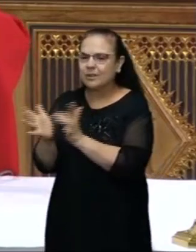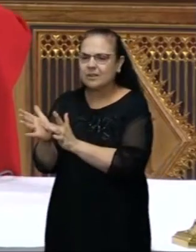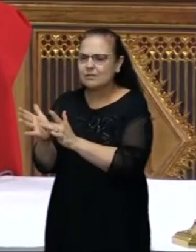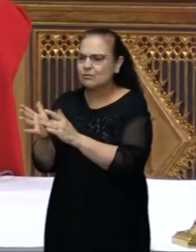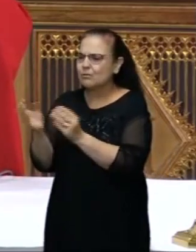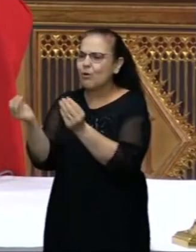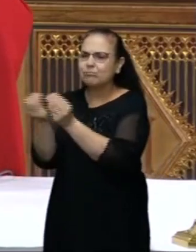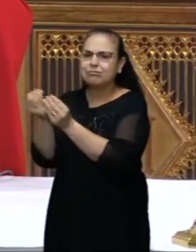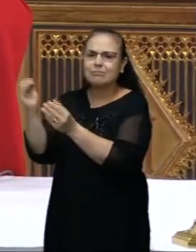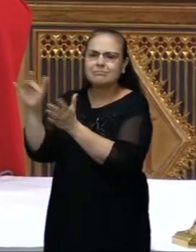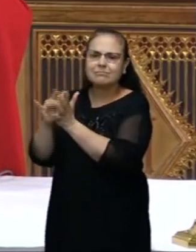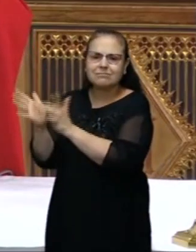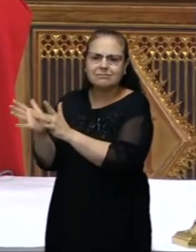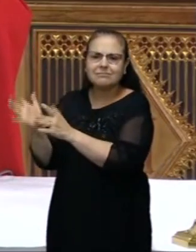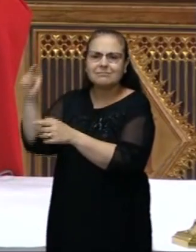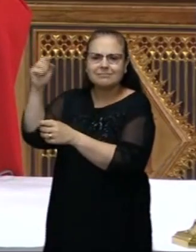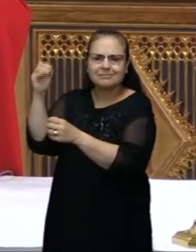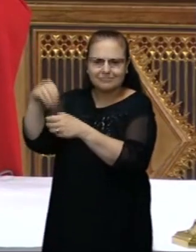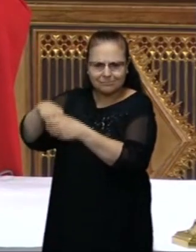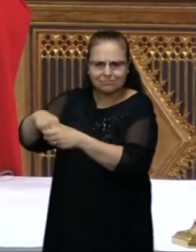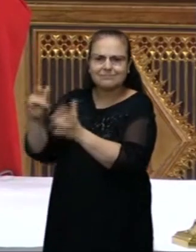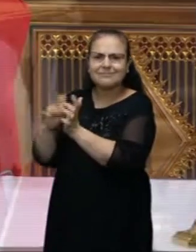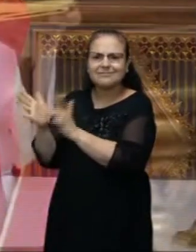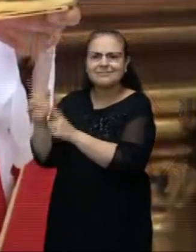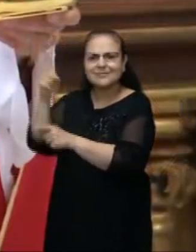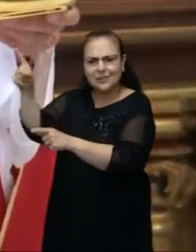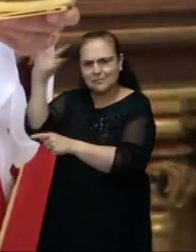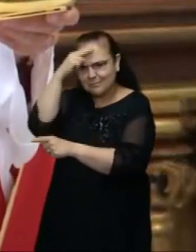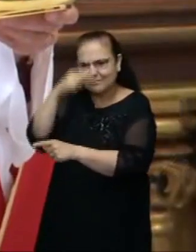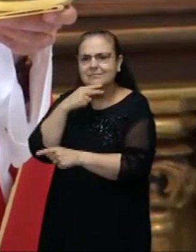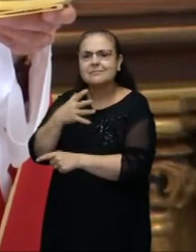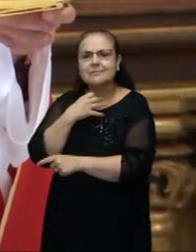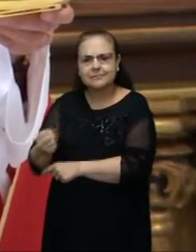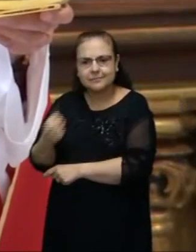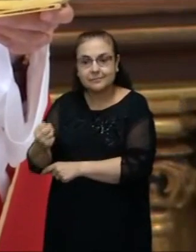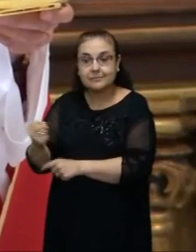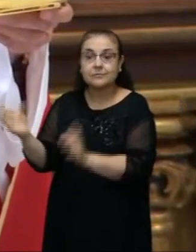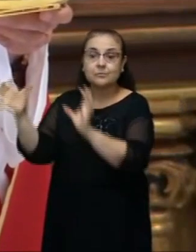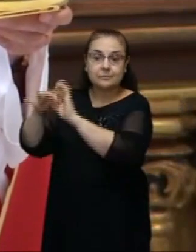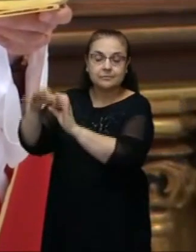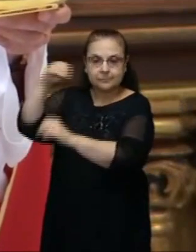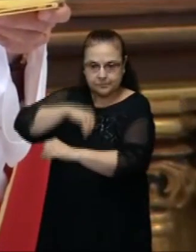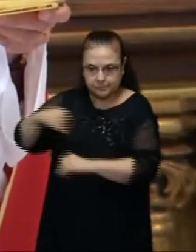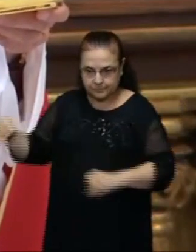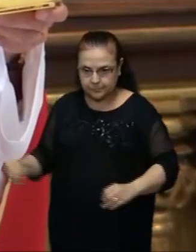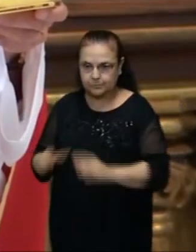Cristo, con Él y en Él, a ti Dios Padre Omnipotente,